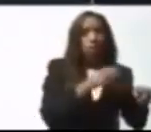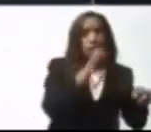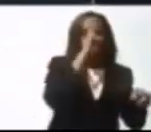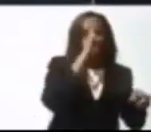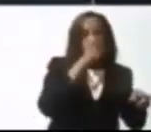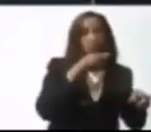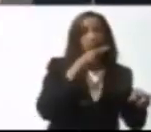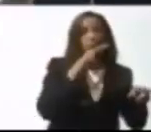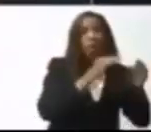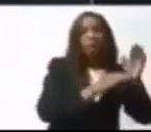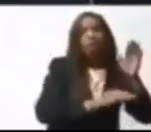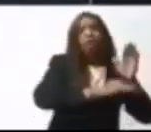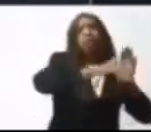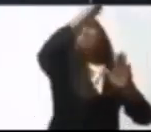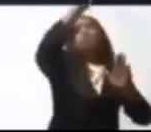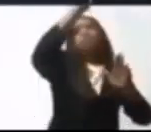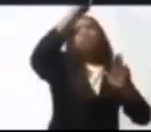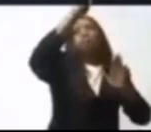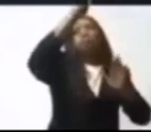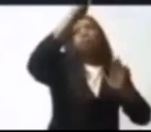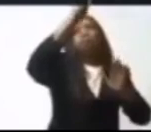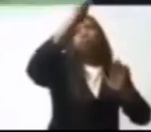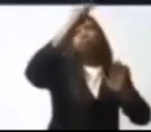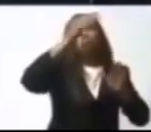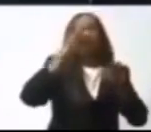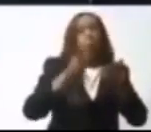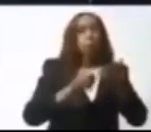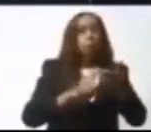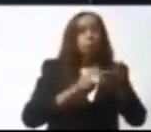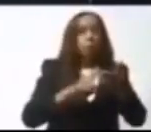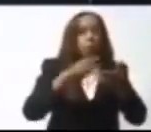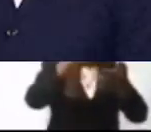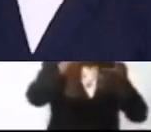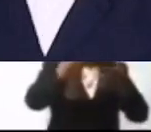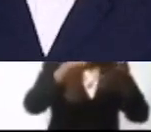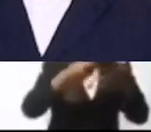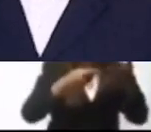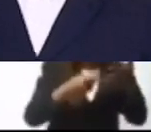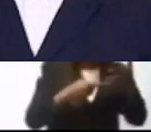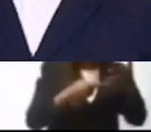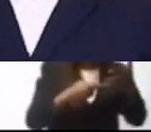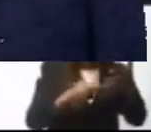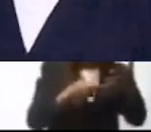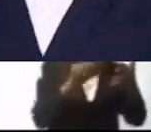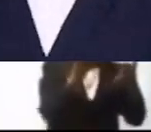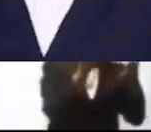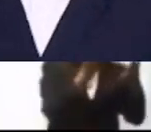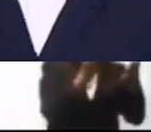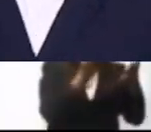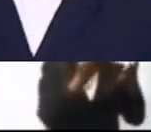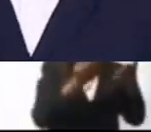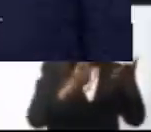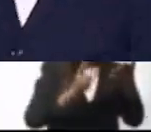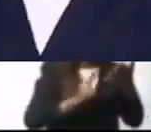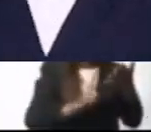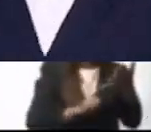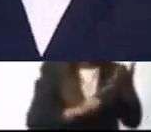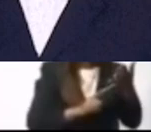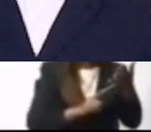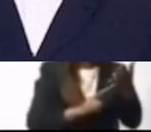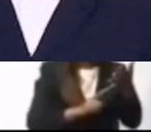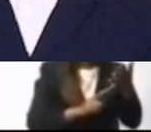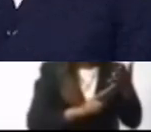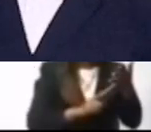segundo de 250 millones de dólares el tercero de 250 millones porque el